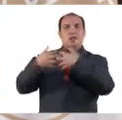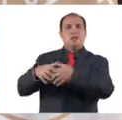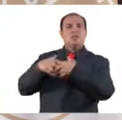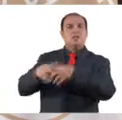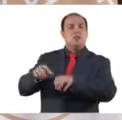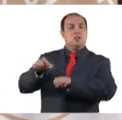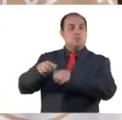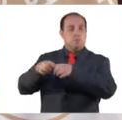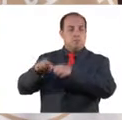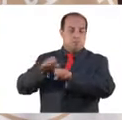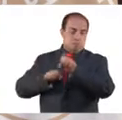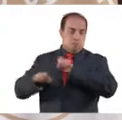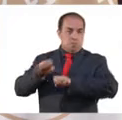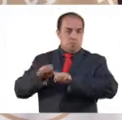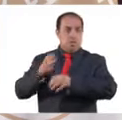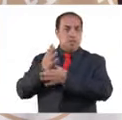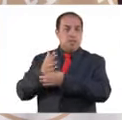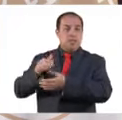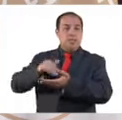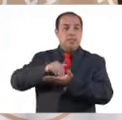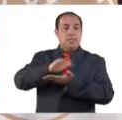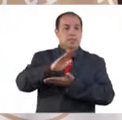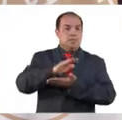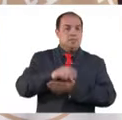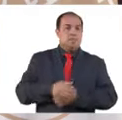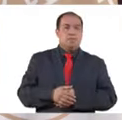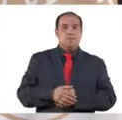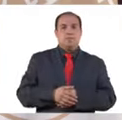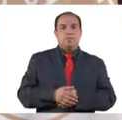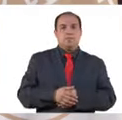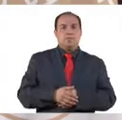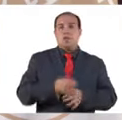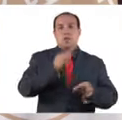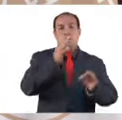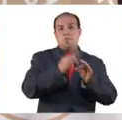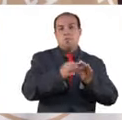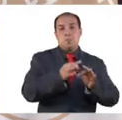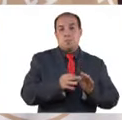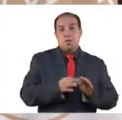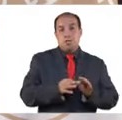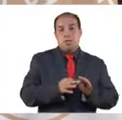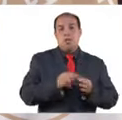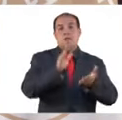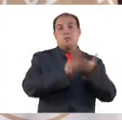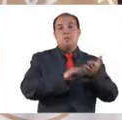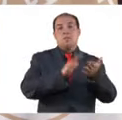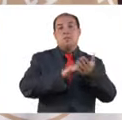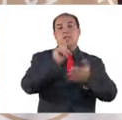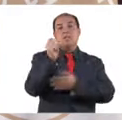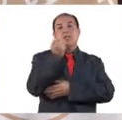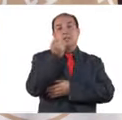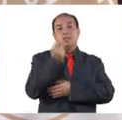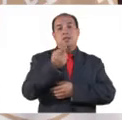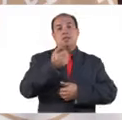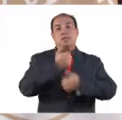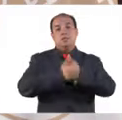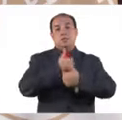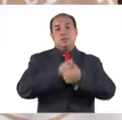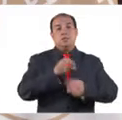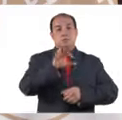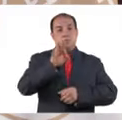que dice que quedó fuera, simplemente no cumplía con los requisitos técnicos de la licitación. La licitación se hizo con